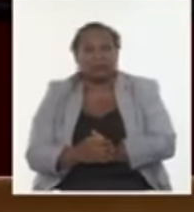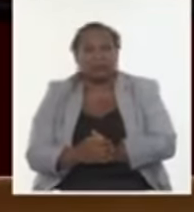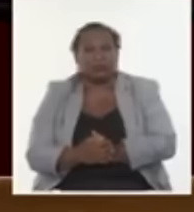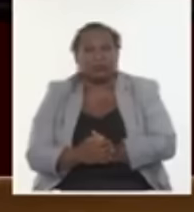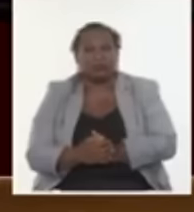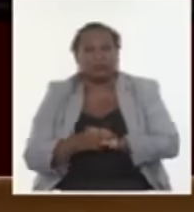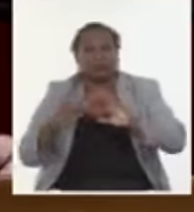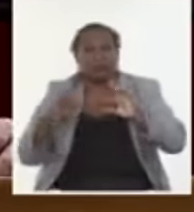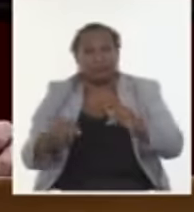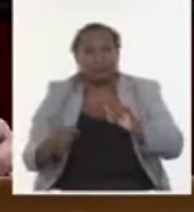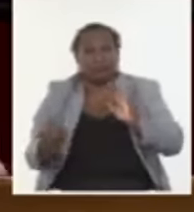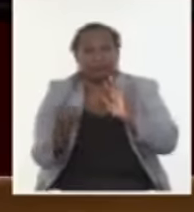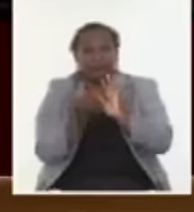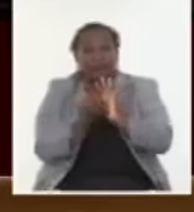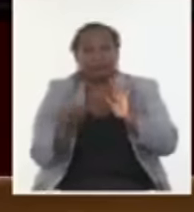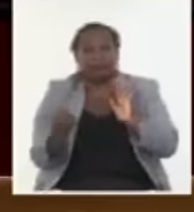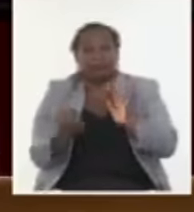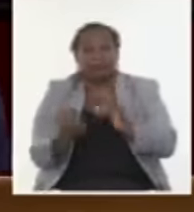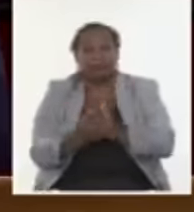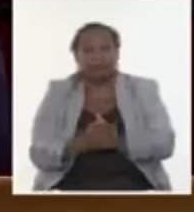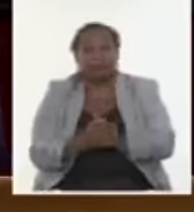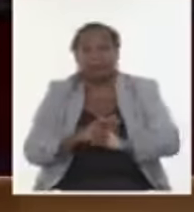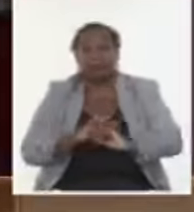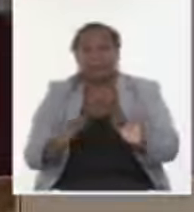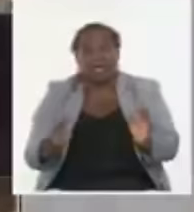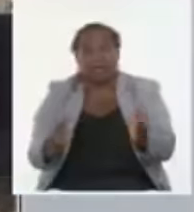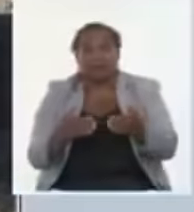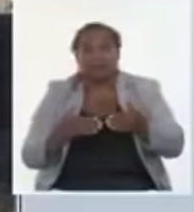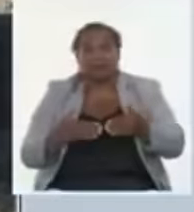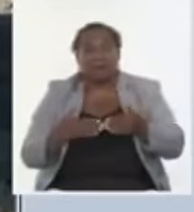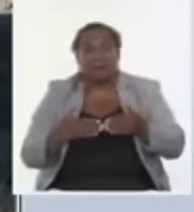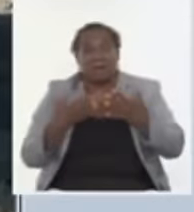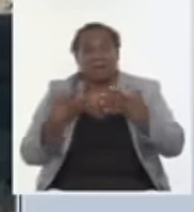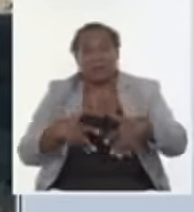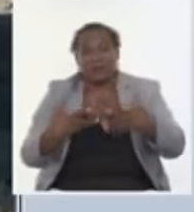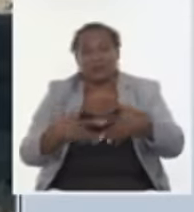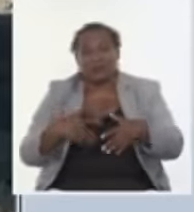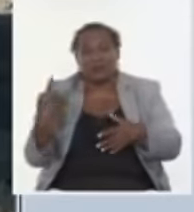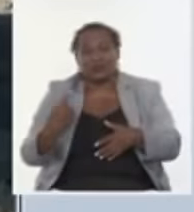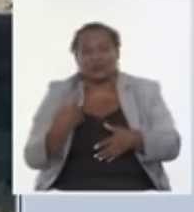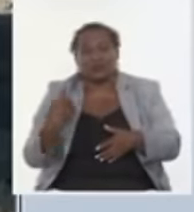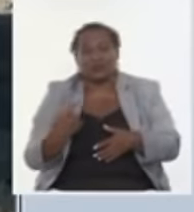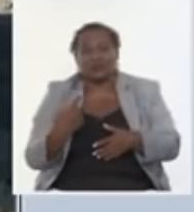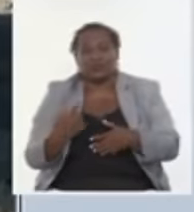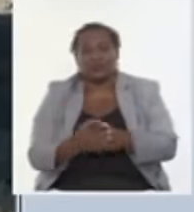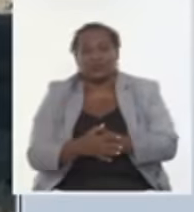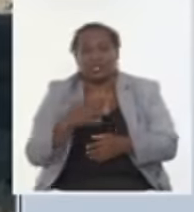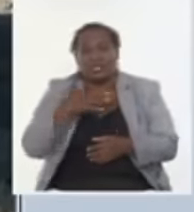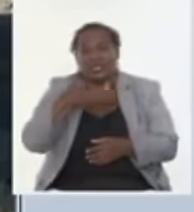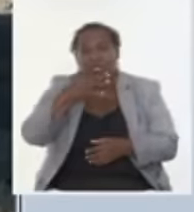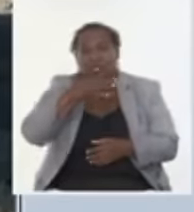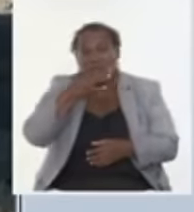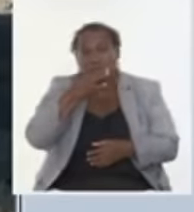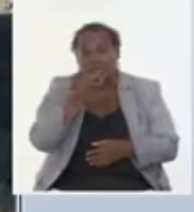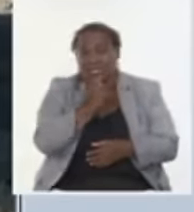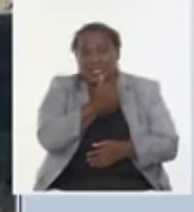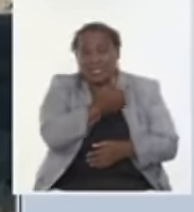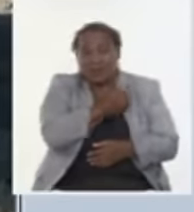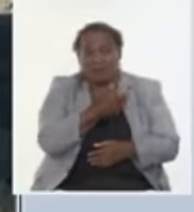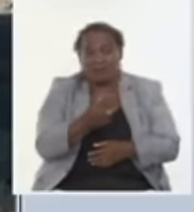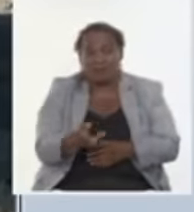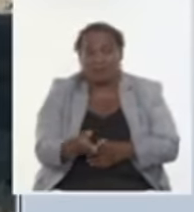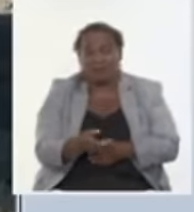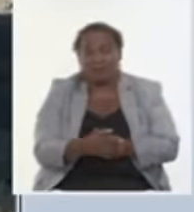Ratificamos, y ya cierro este capítulo de la producción nacional, como yo expresé también en diciembre,